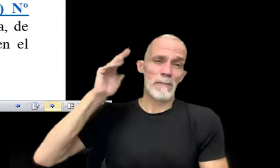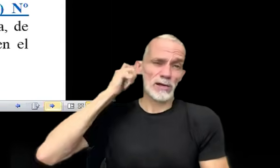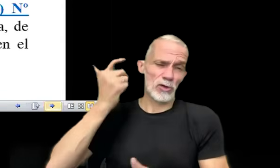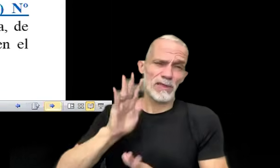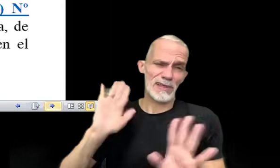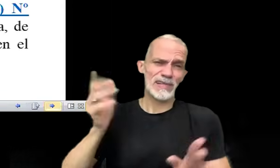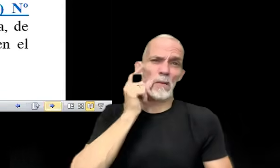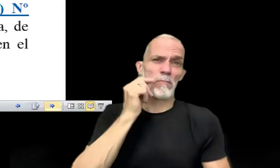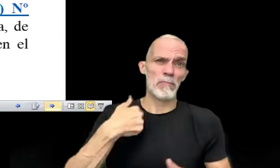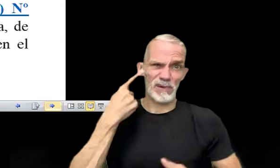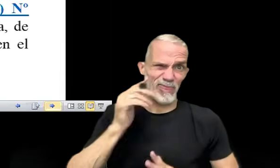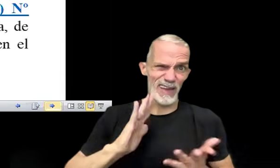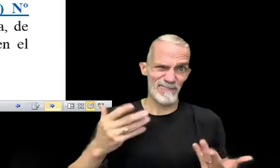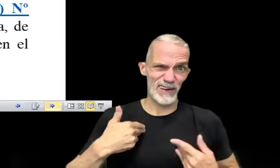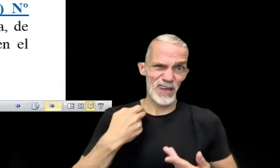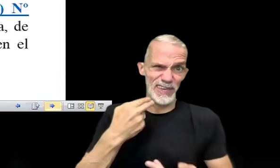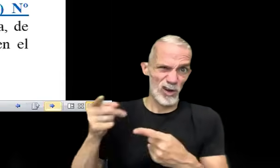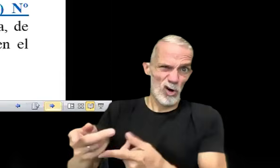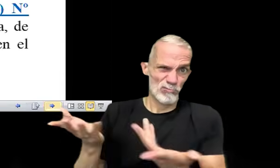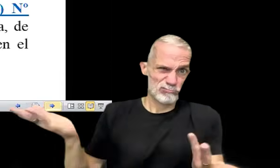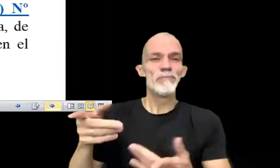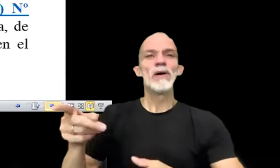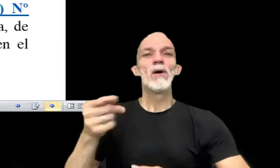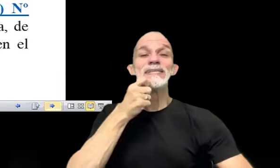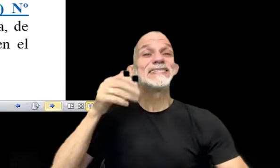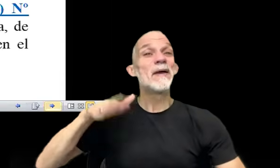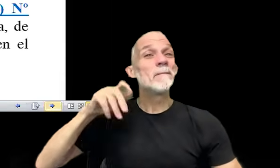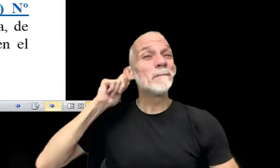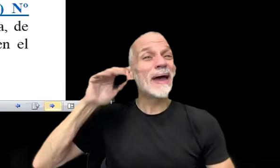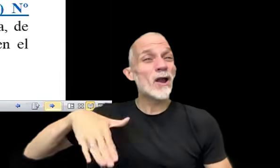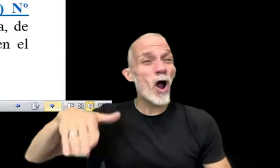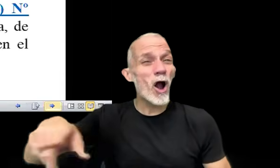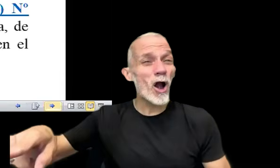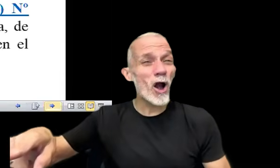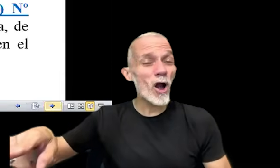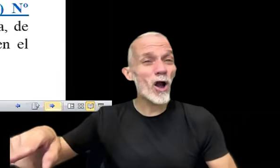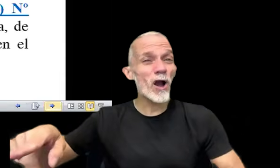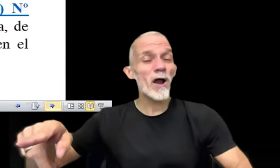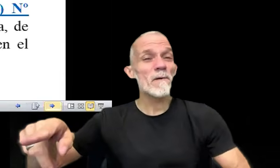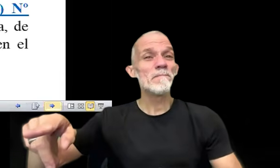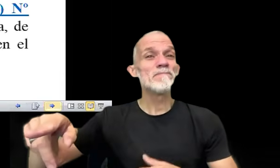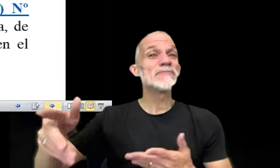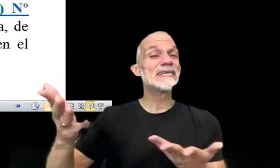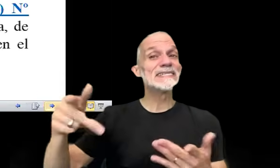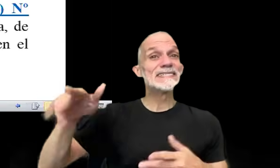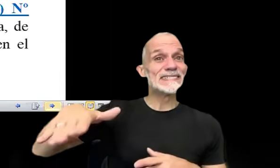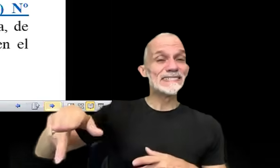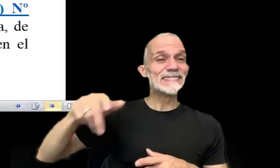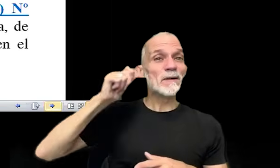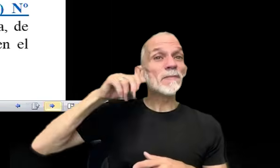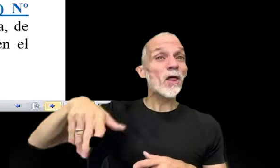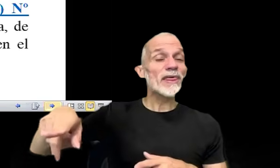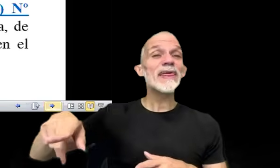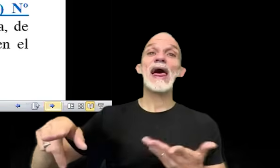de edad, ya el padre no tiene nada que ver, ya el hijo es el contribuyente. Pero si es menor de edad, ¿sí?